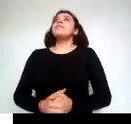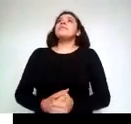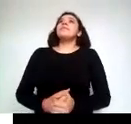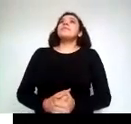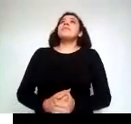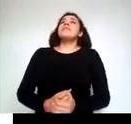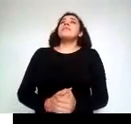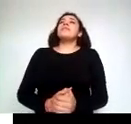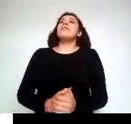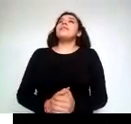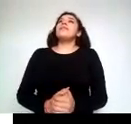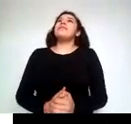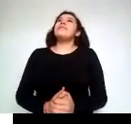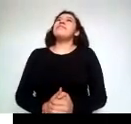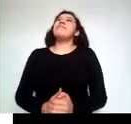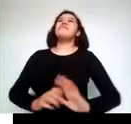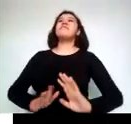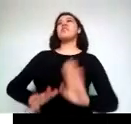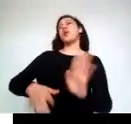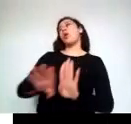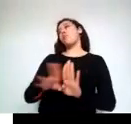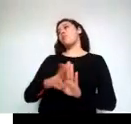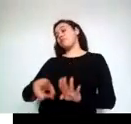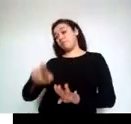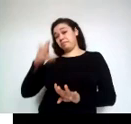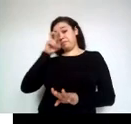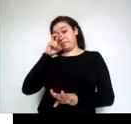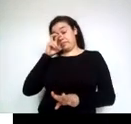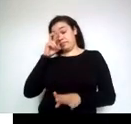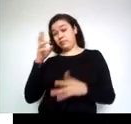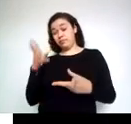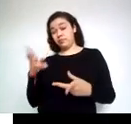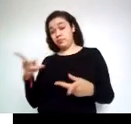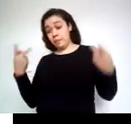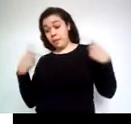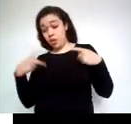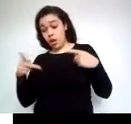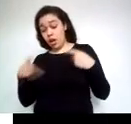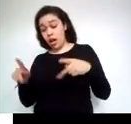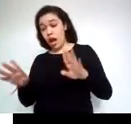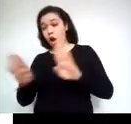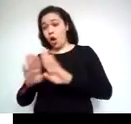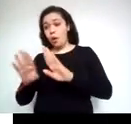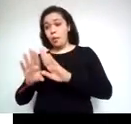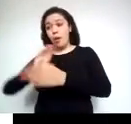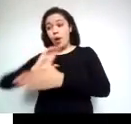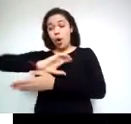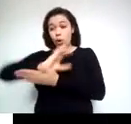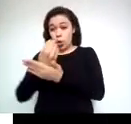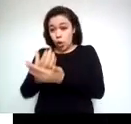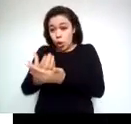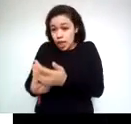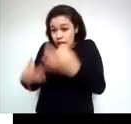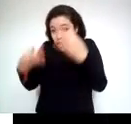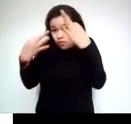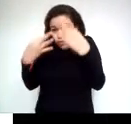En estricto sentido, aquellos que no tienen un contrato, una relación laboral formal,